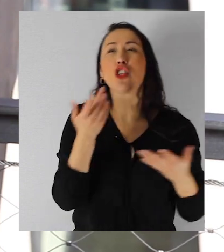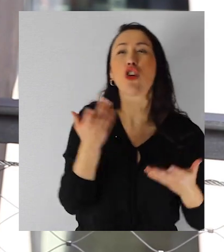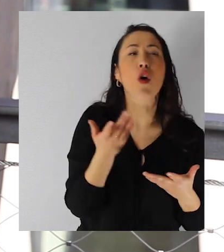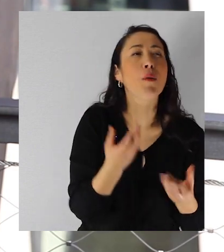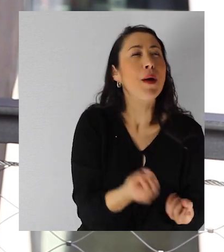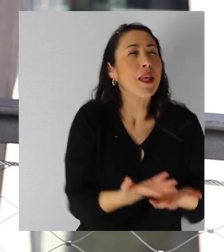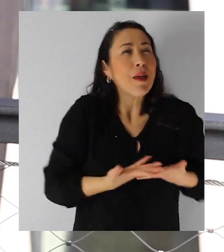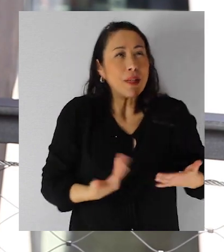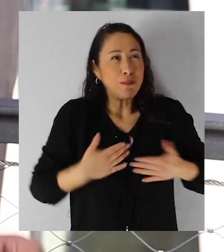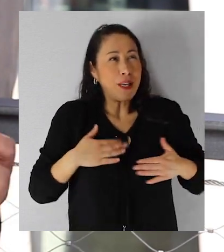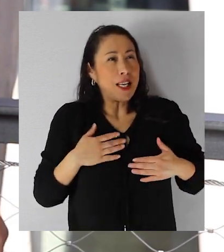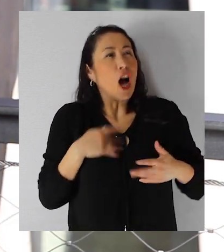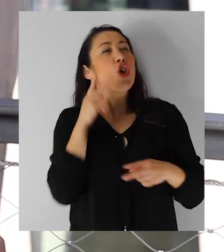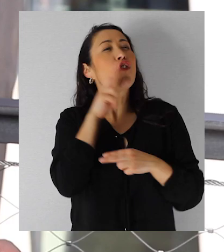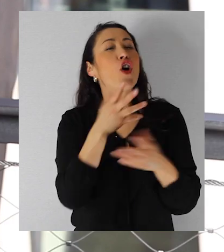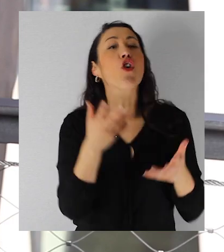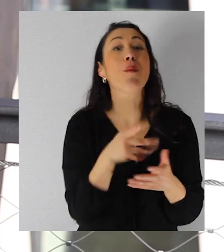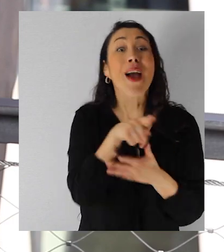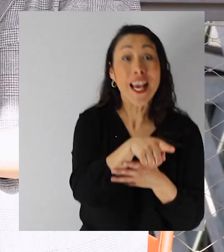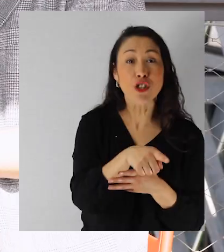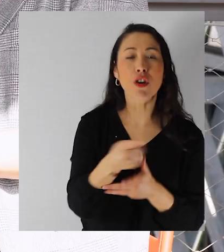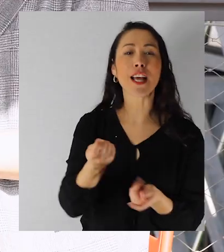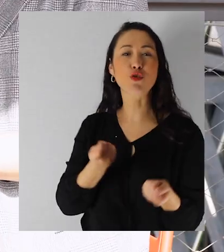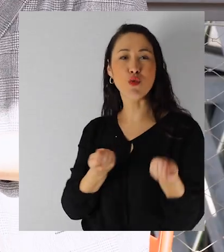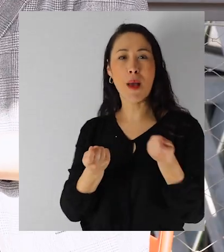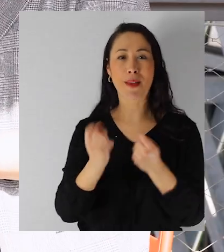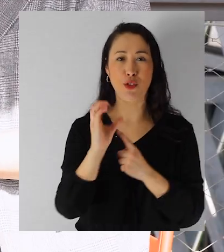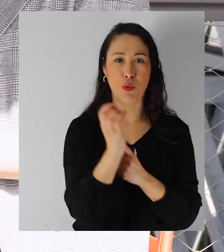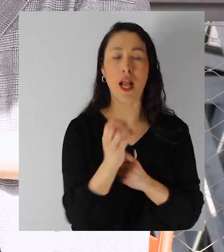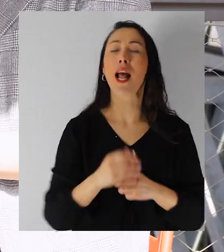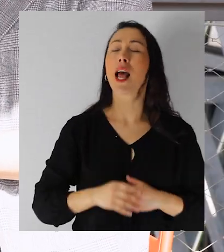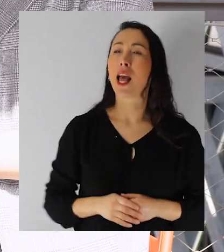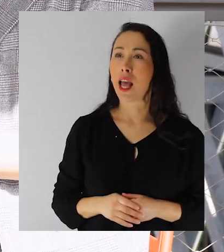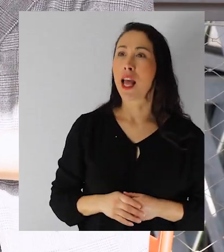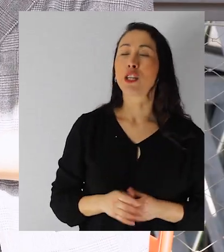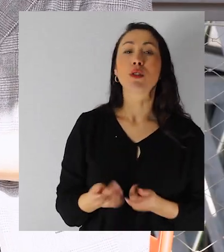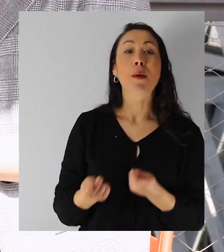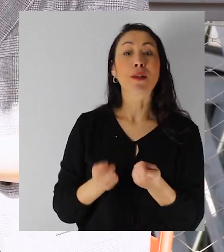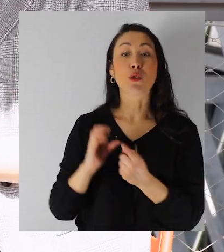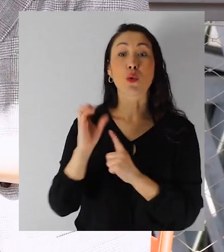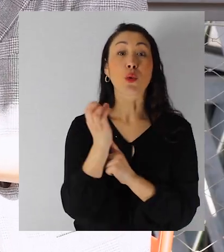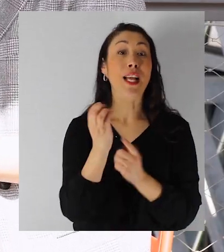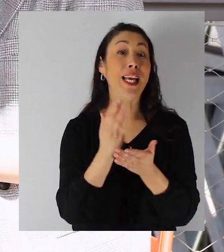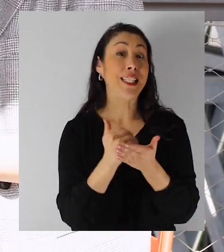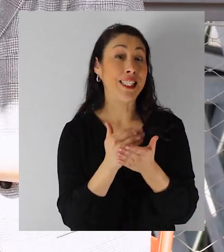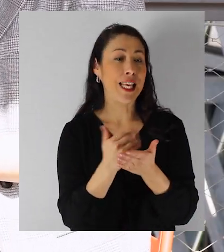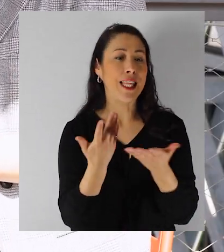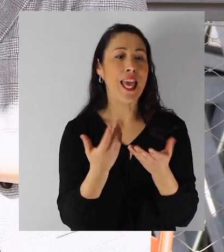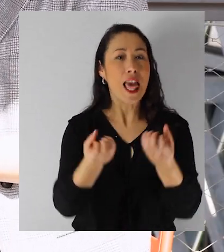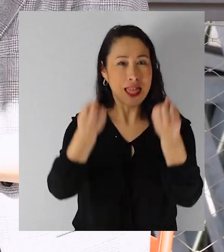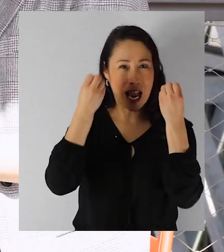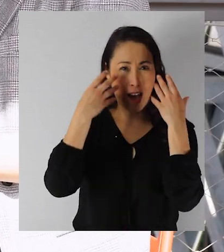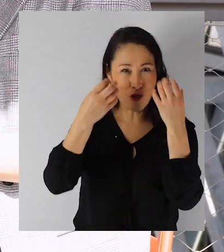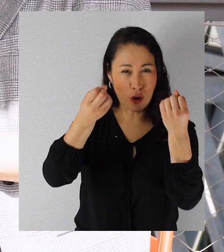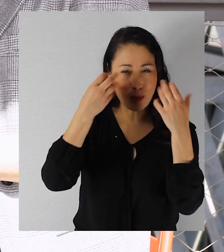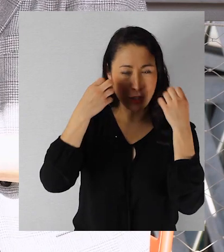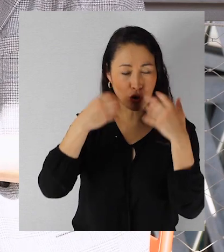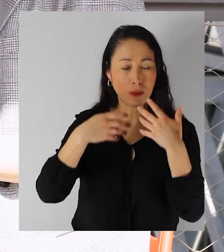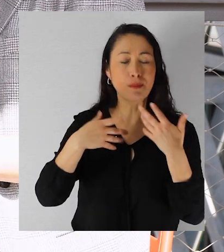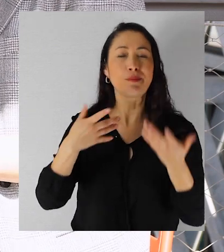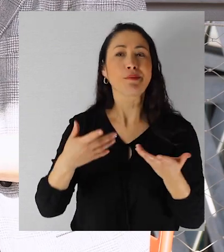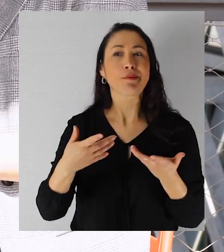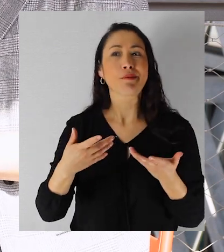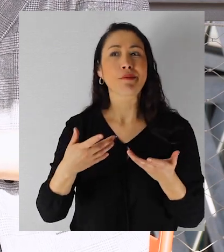podemos abordarlo? Perfecto. Todo eso es la mediación cultural. Y esa mediación, entonces, cuando es una parte de esta estrategia habla de la formación, en la práctica lo que habla